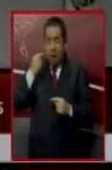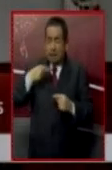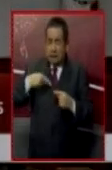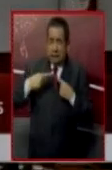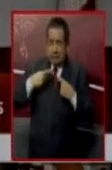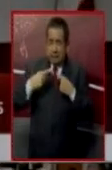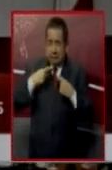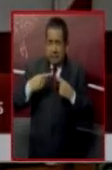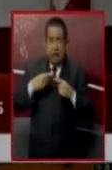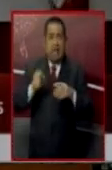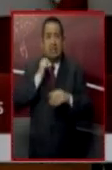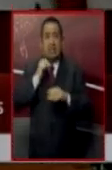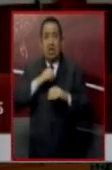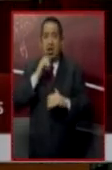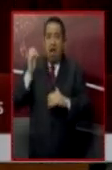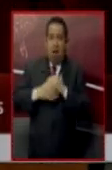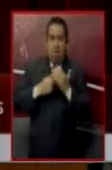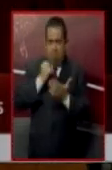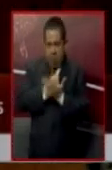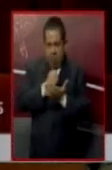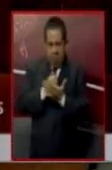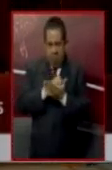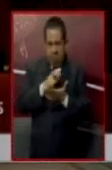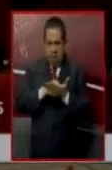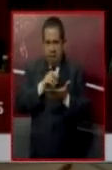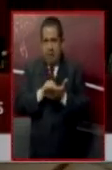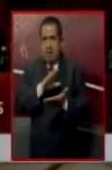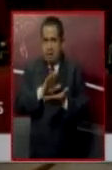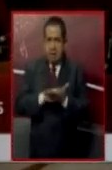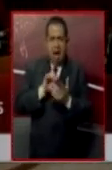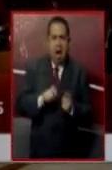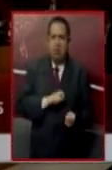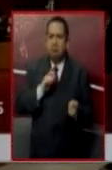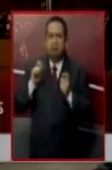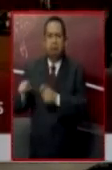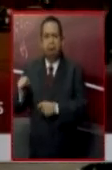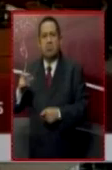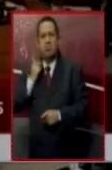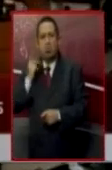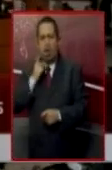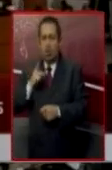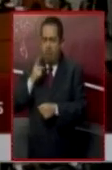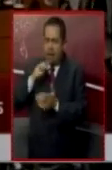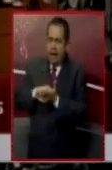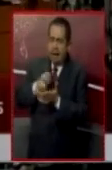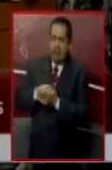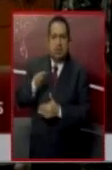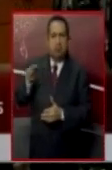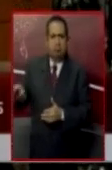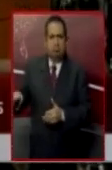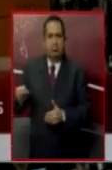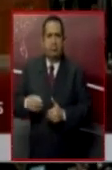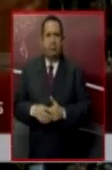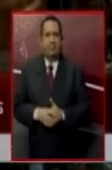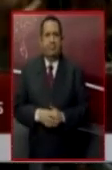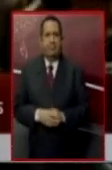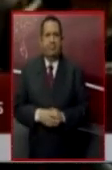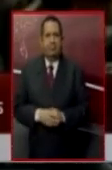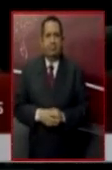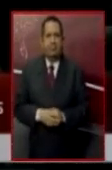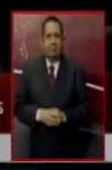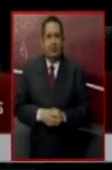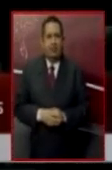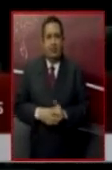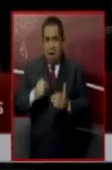mesa directiva del Senado devolvió también a la minuta, el dictamen a la colegisladora con modificaciones.